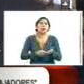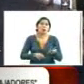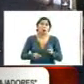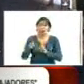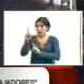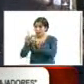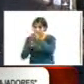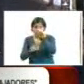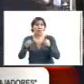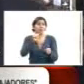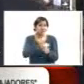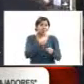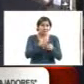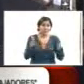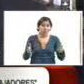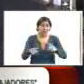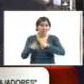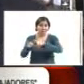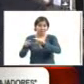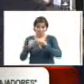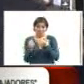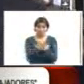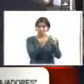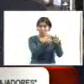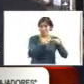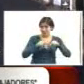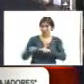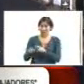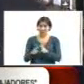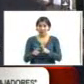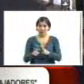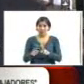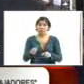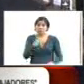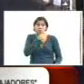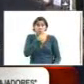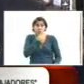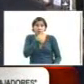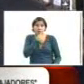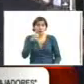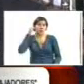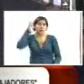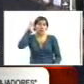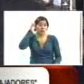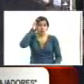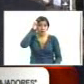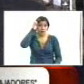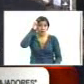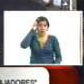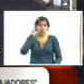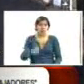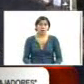algunos trabajadores de algunos sectores que son privados y del Estado.